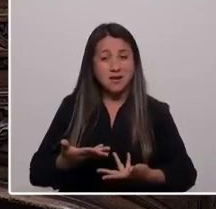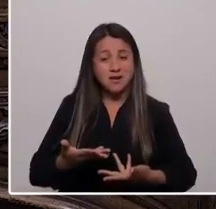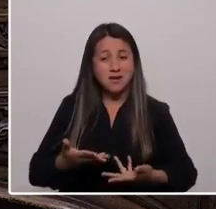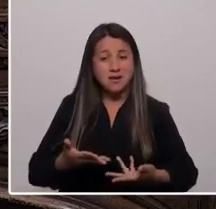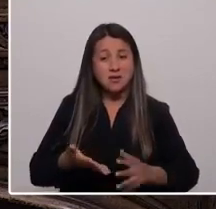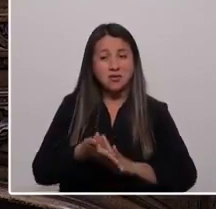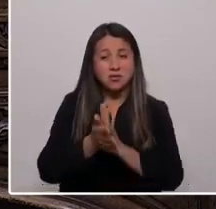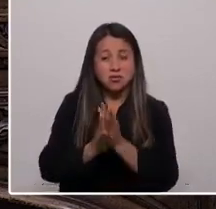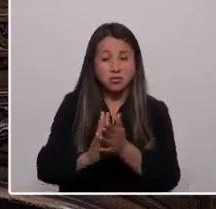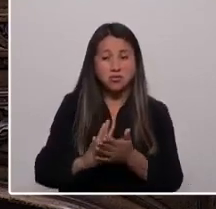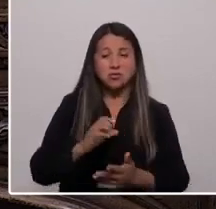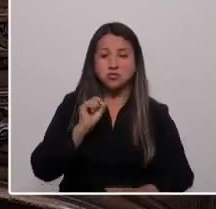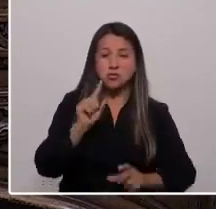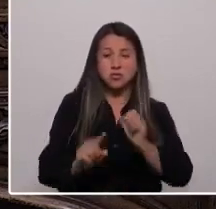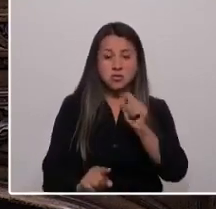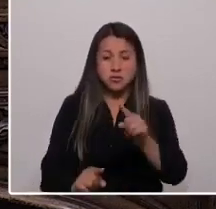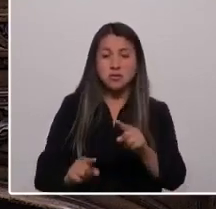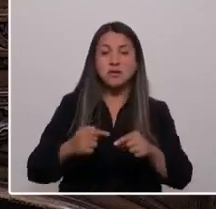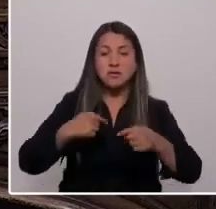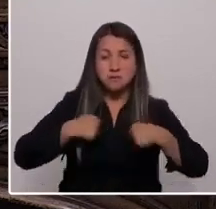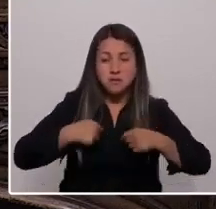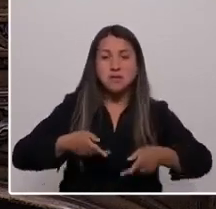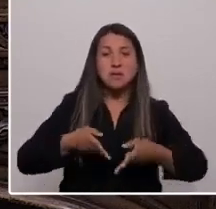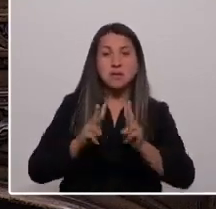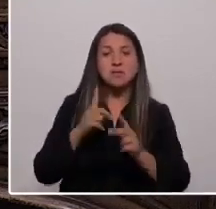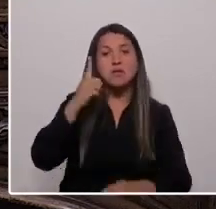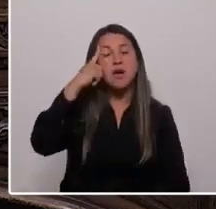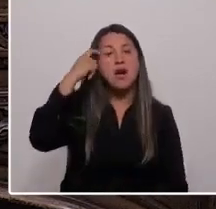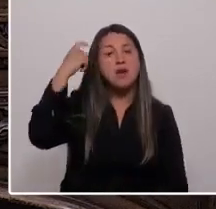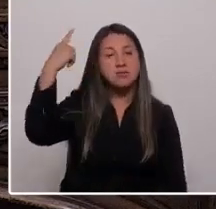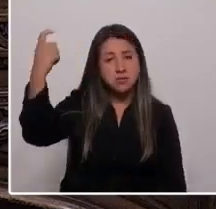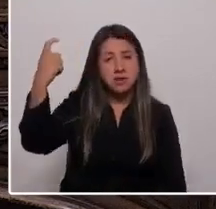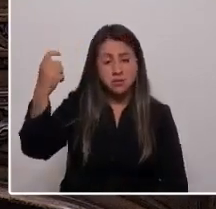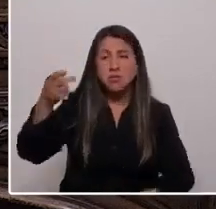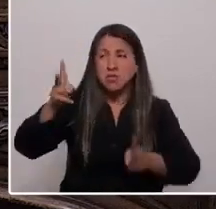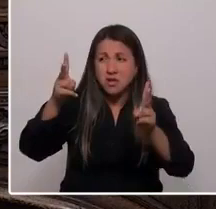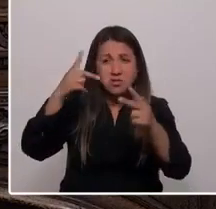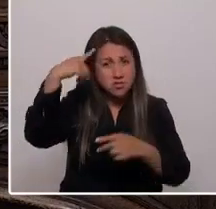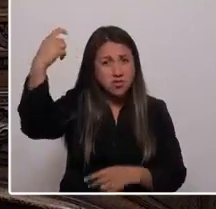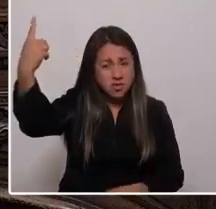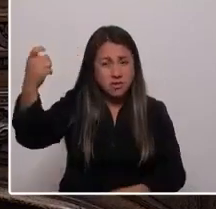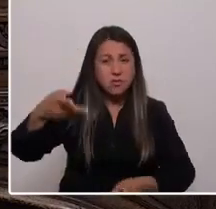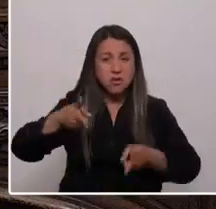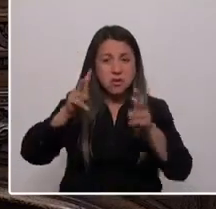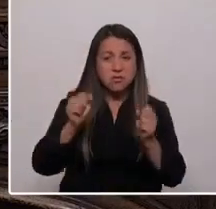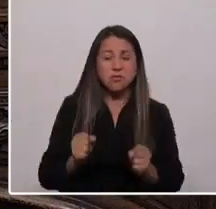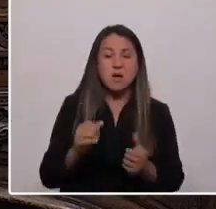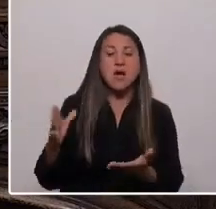defender mi derecho a soñar soñamos y hagamos lo que nos toca